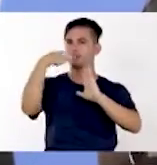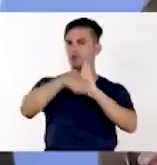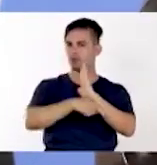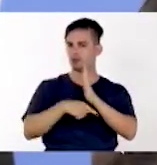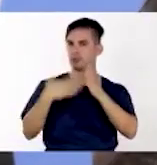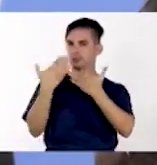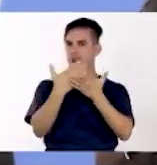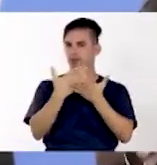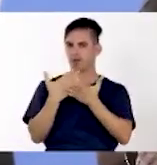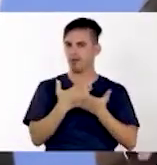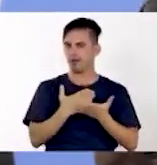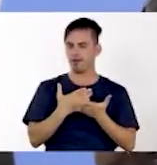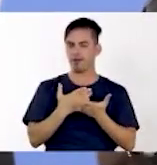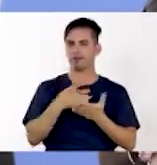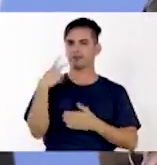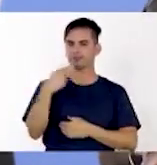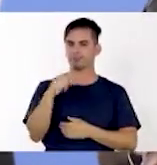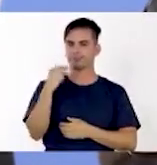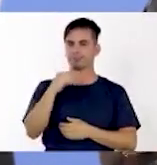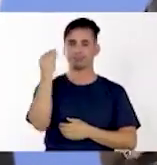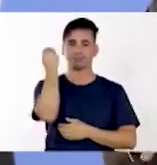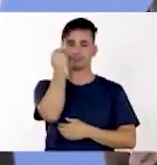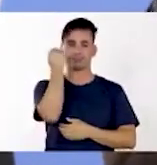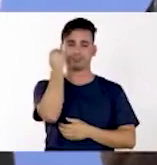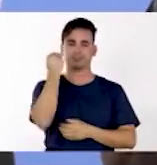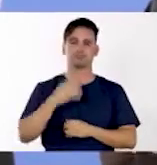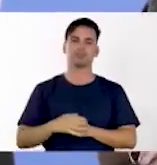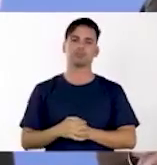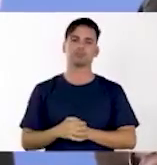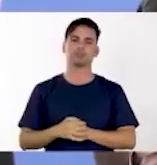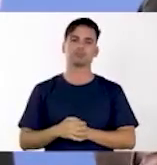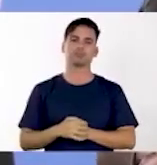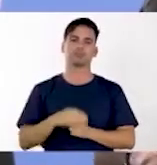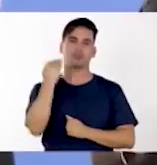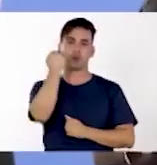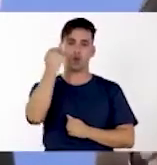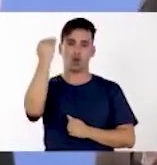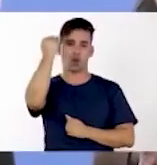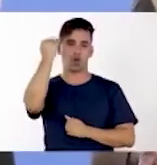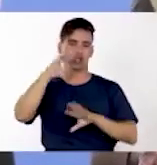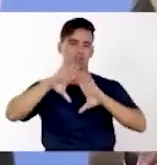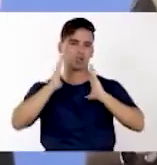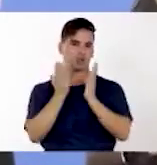en la cual ustedes van a profundizar, van a consolidar